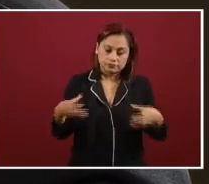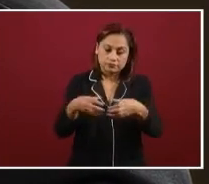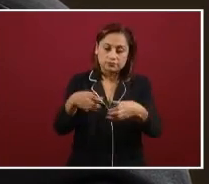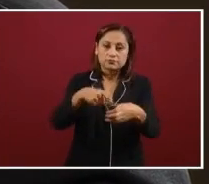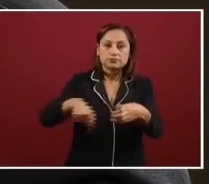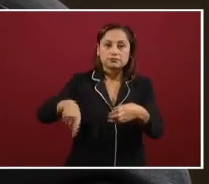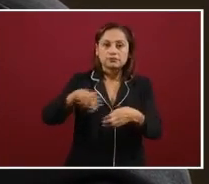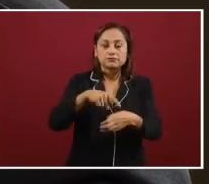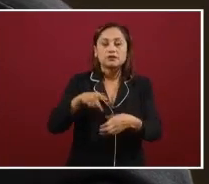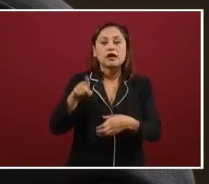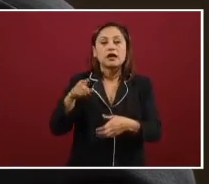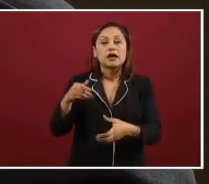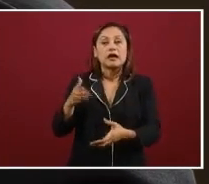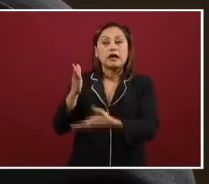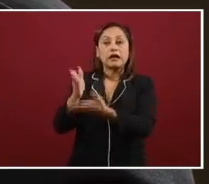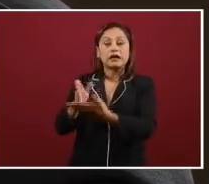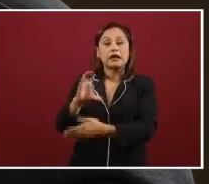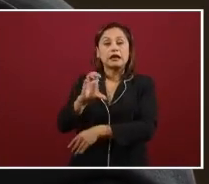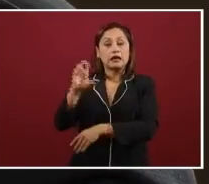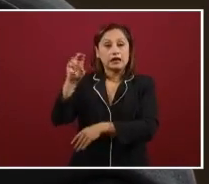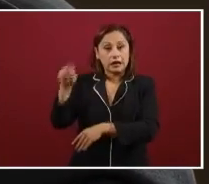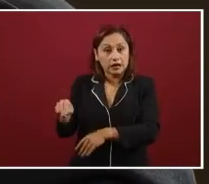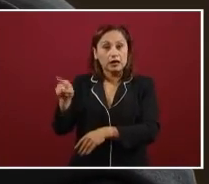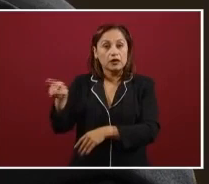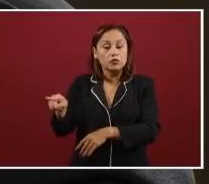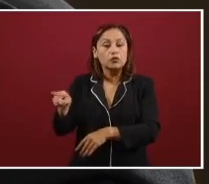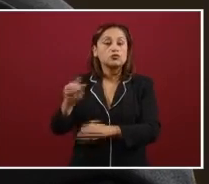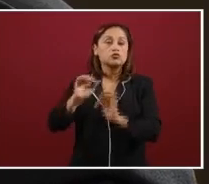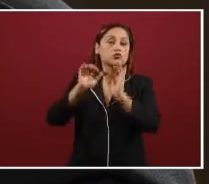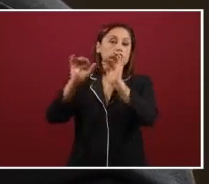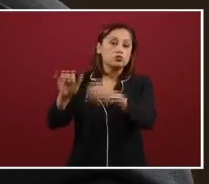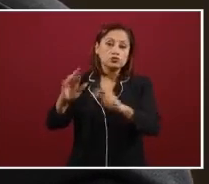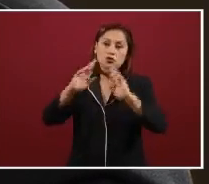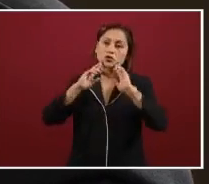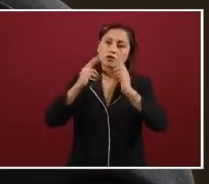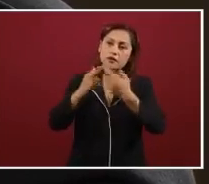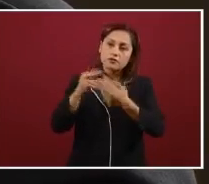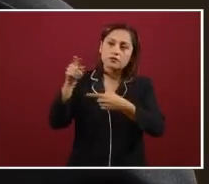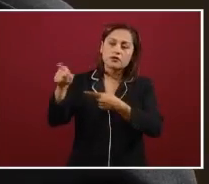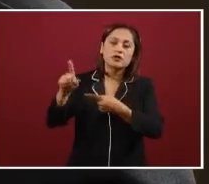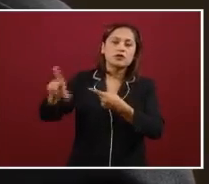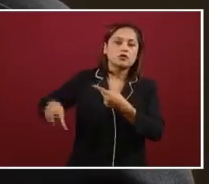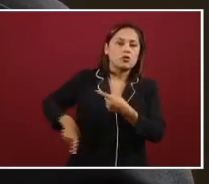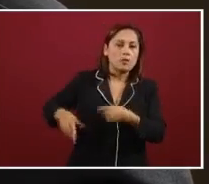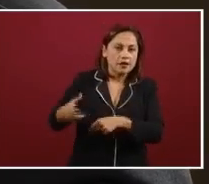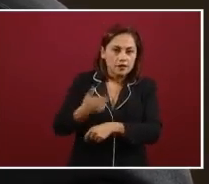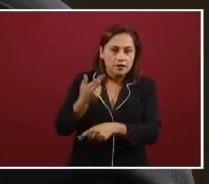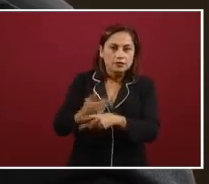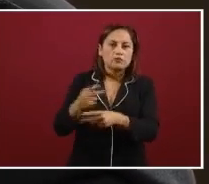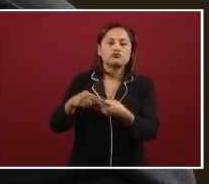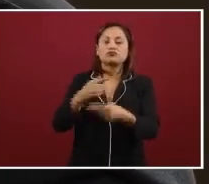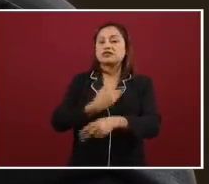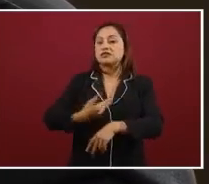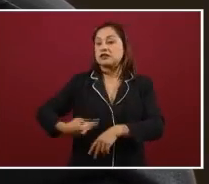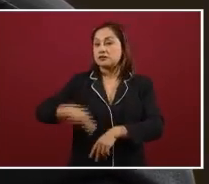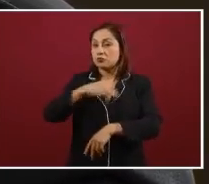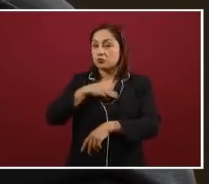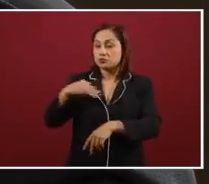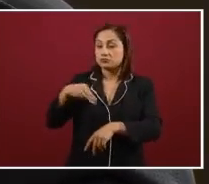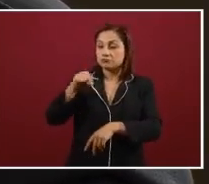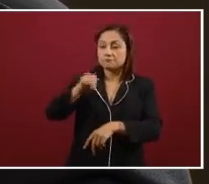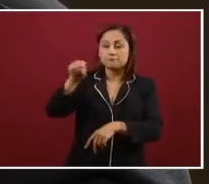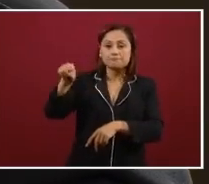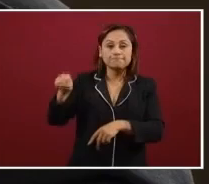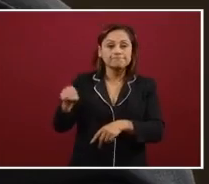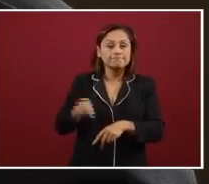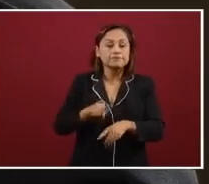a Cancún. Hemos tenido reuniones con el gobernador, con los presidentes municipales, con la